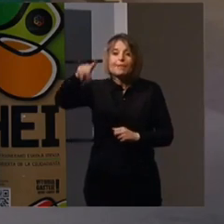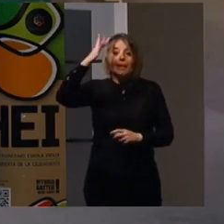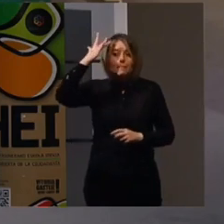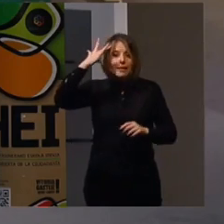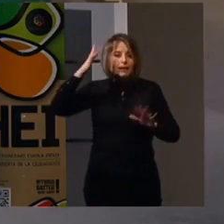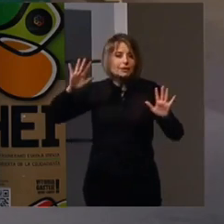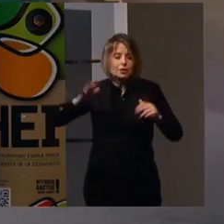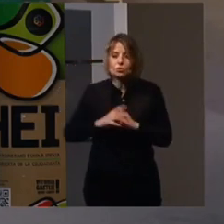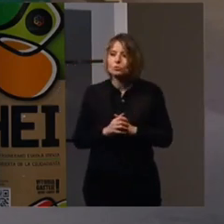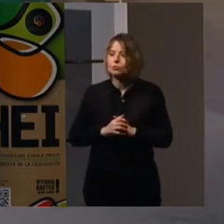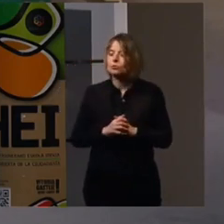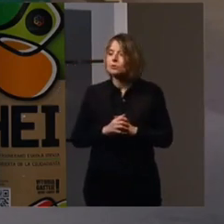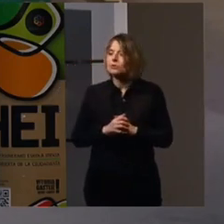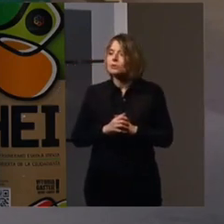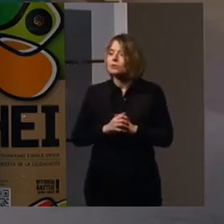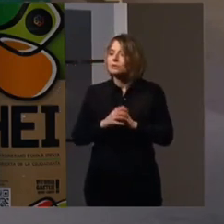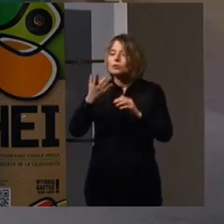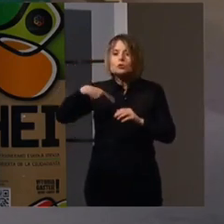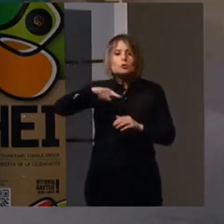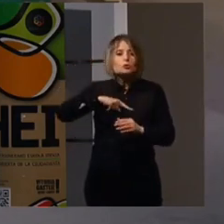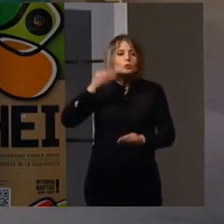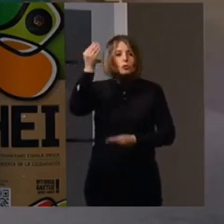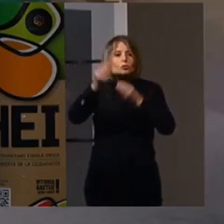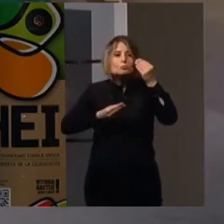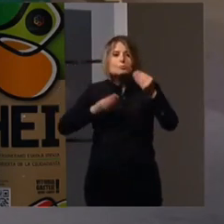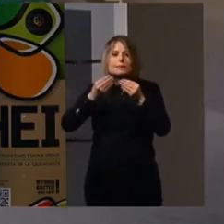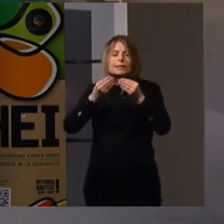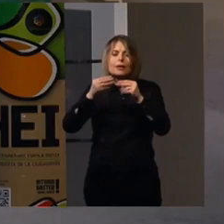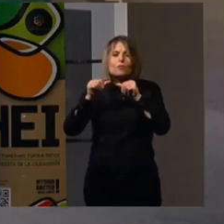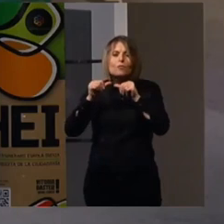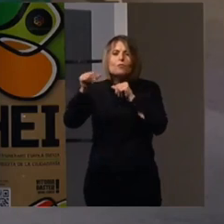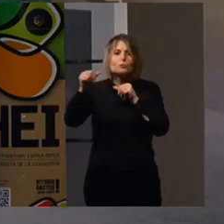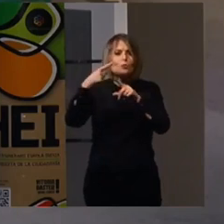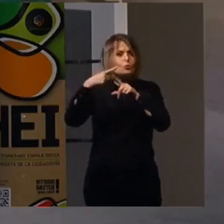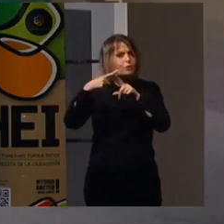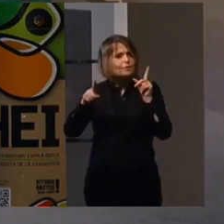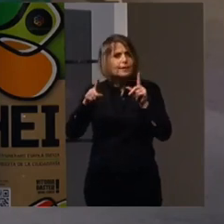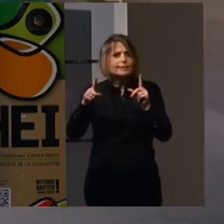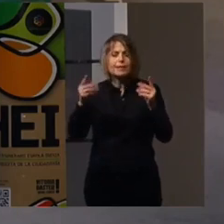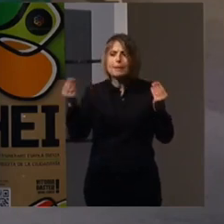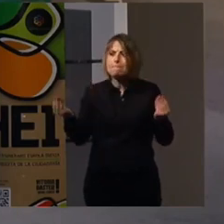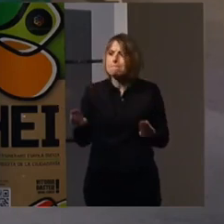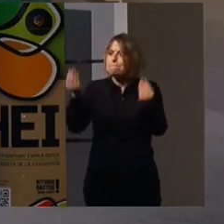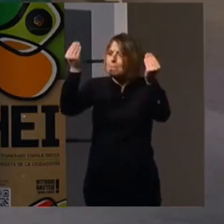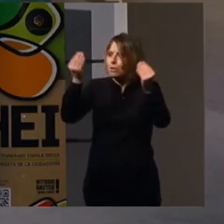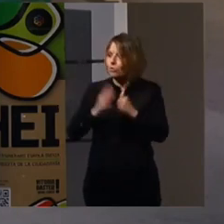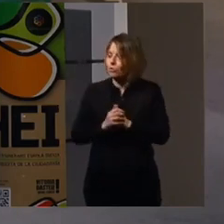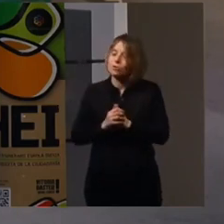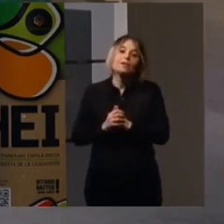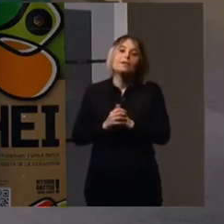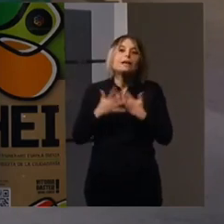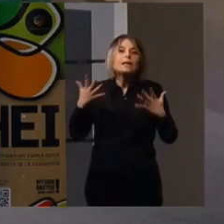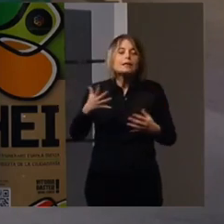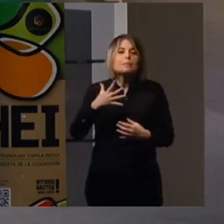Imaginaos, la posibilidad de pensar, digamos, un futuro diferente y mejor. Imaginaos que encima no es